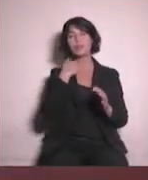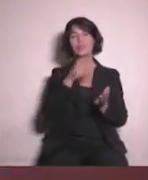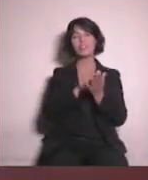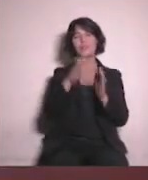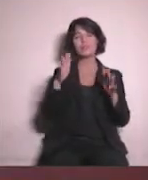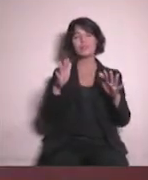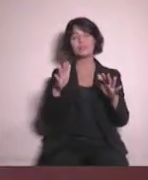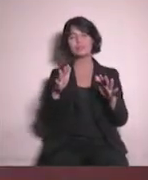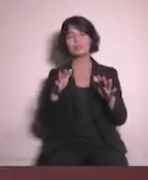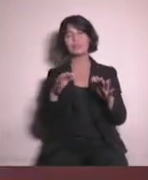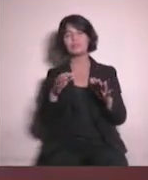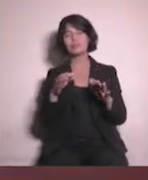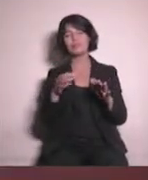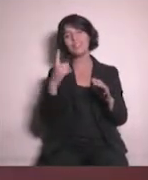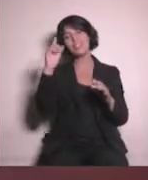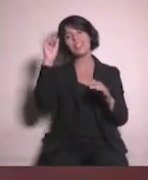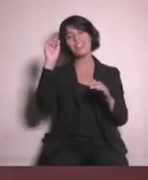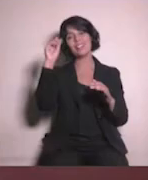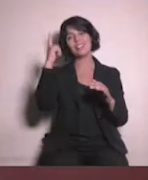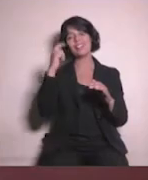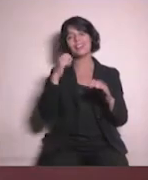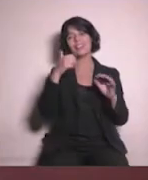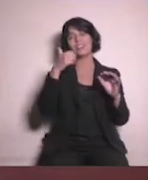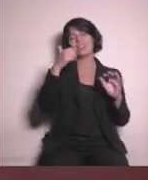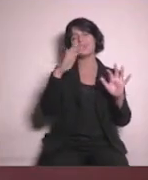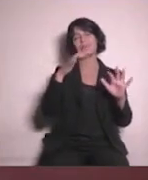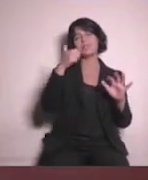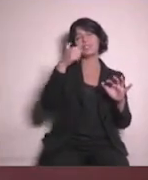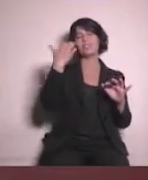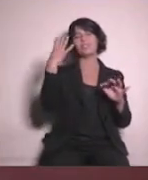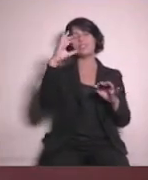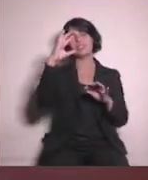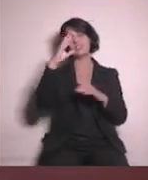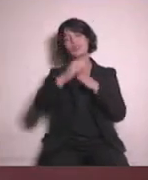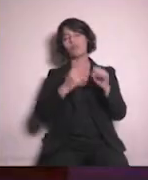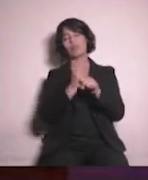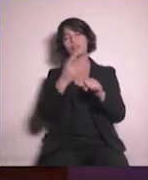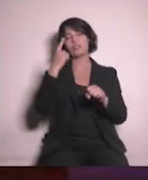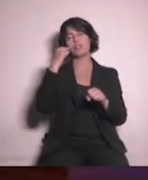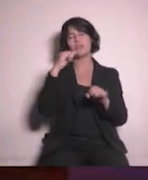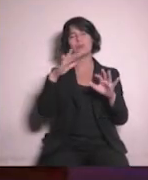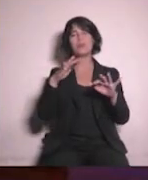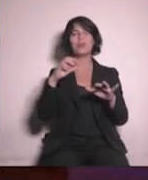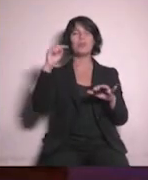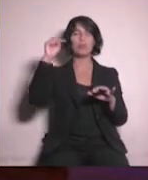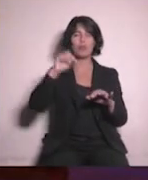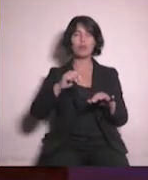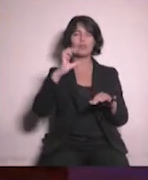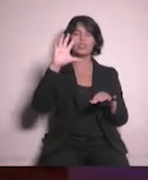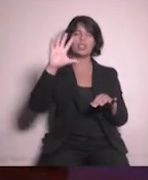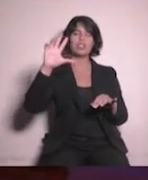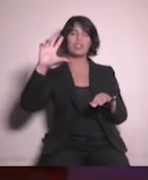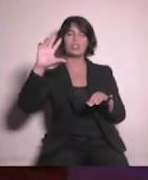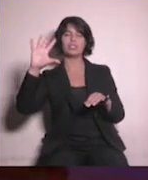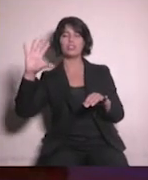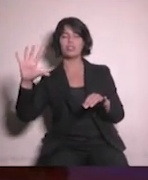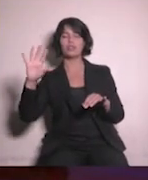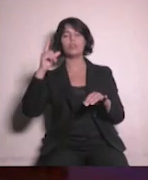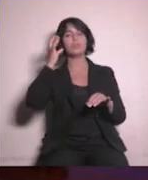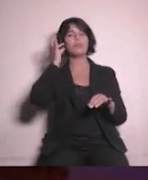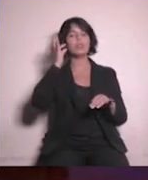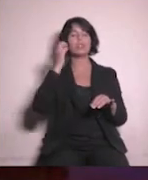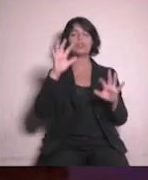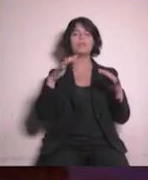la edad o la expectativa de vida a los 65 años, que en el caso de los hombres hoy día es 85 y en el caso de las mujeres cercano a